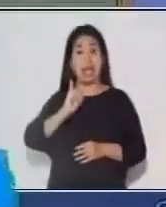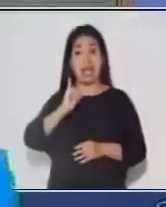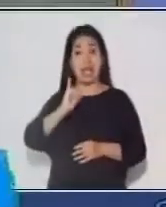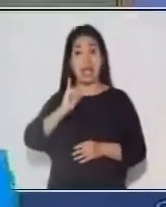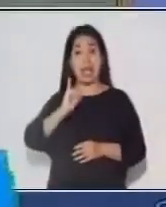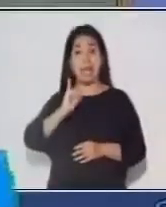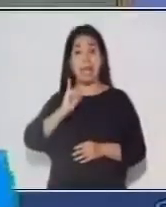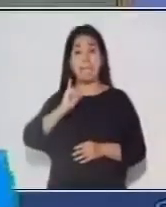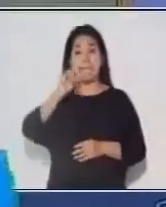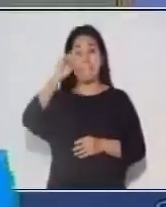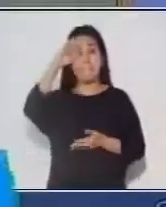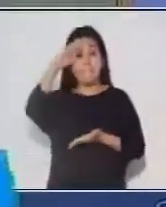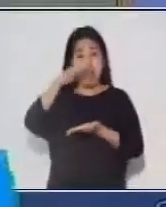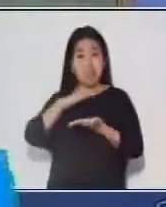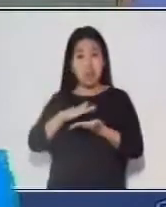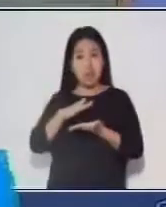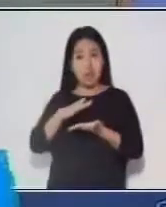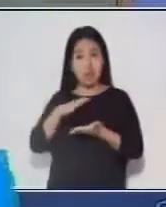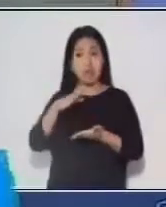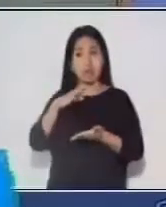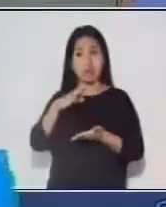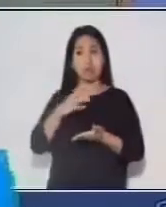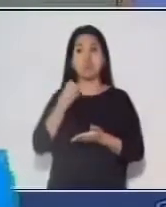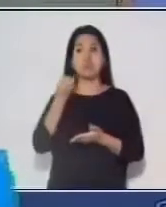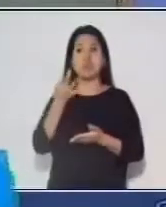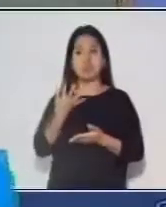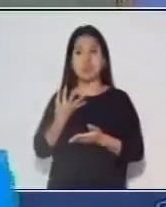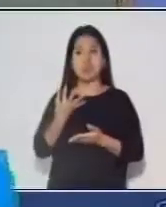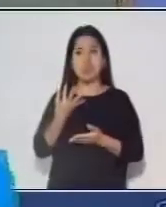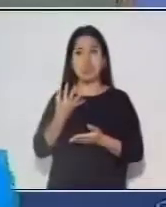tener esta longitud,